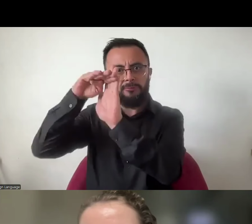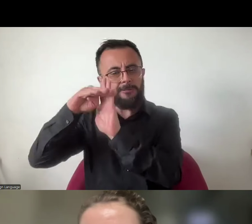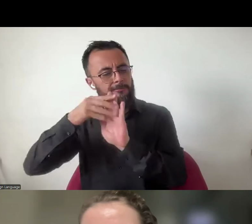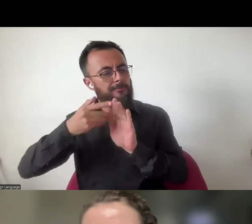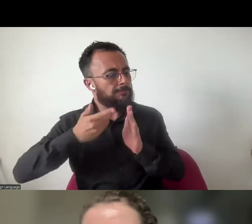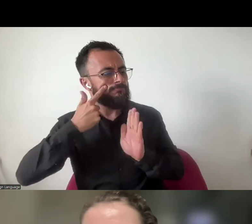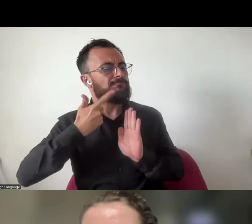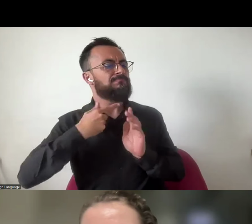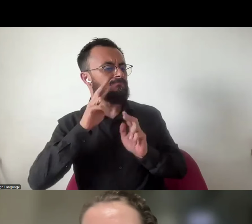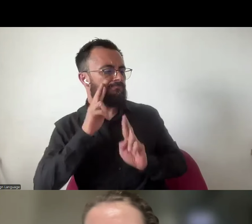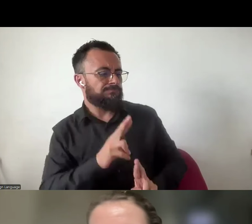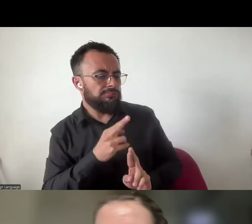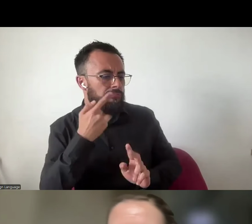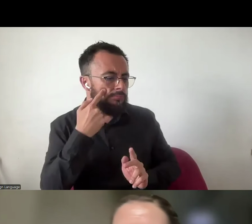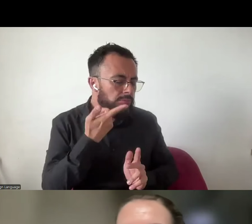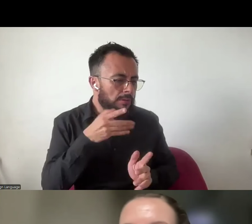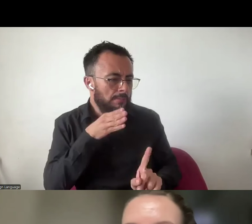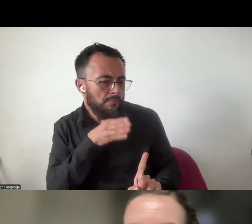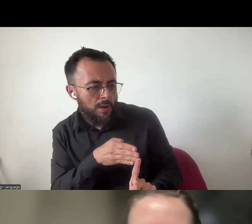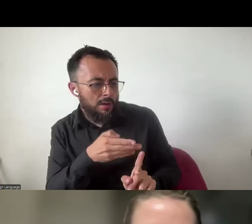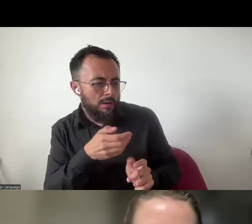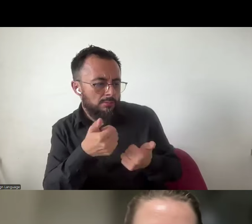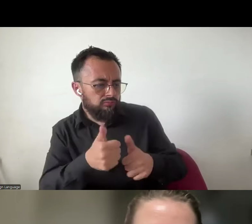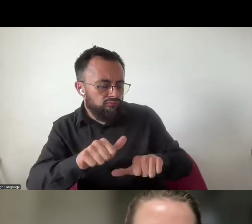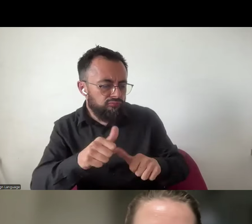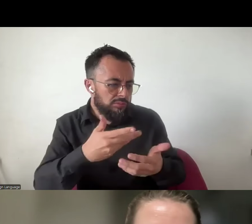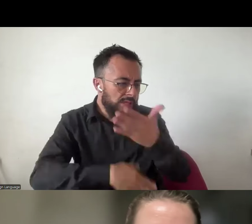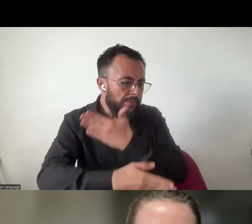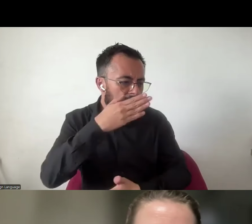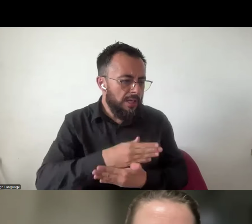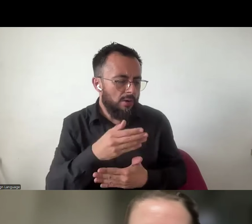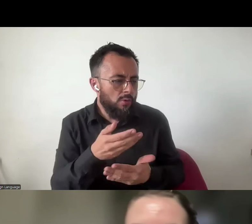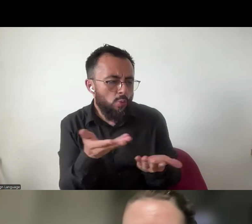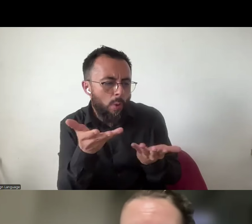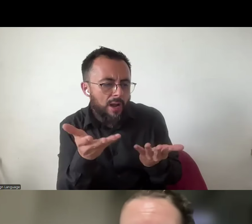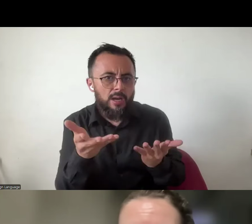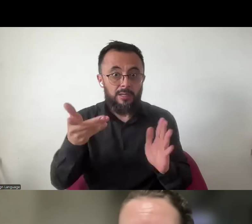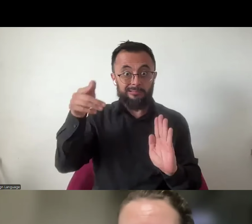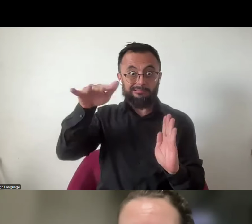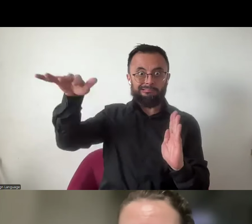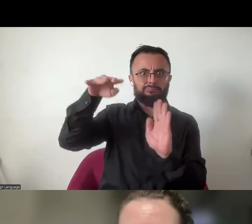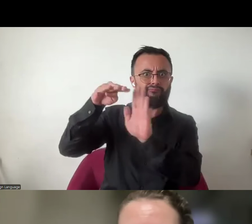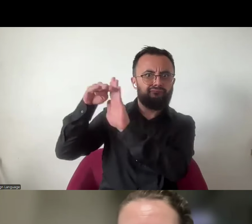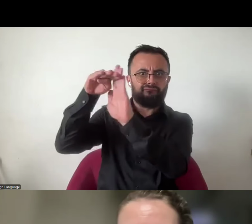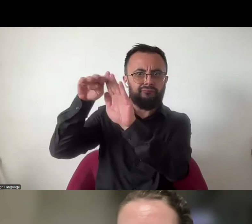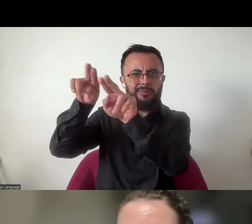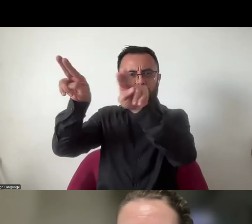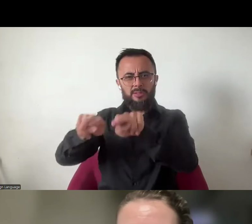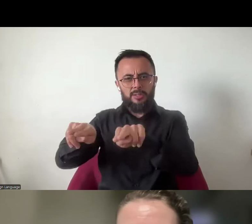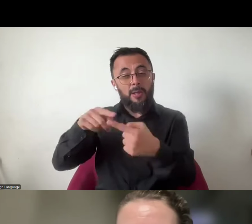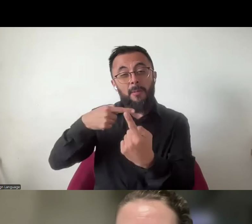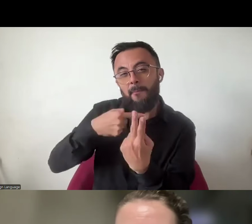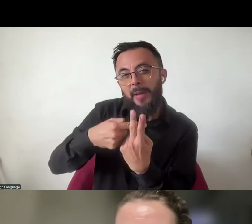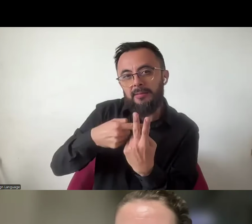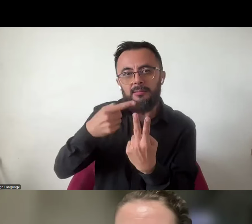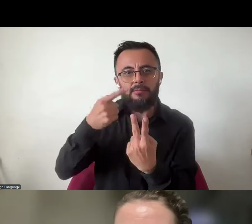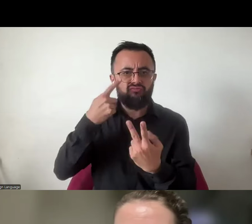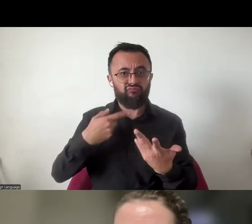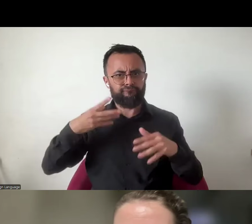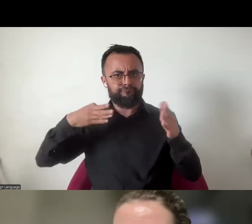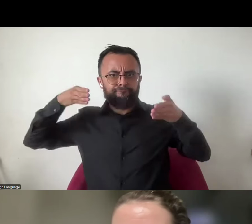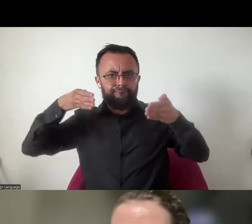standard that is used to assess disability Teniendo en cuenta que también or incluye to un weigh enfoque disability. And biopsicosocial, this ¿no? Cuando